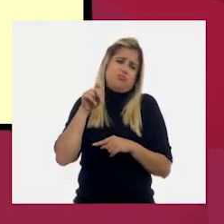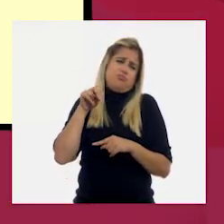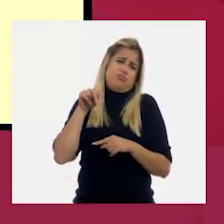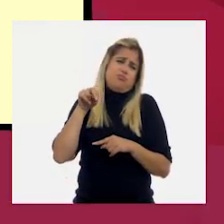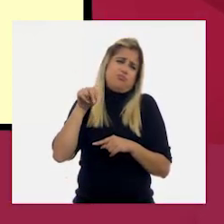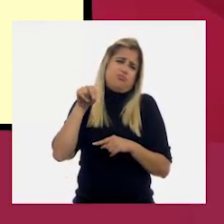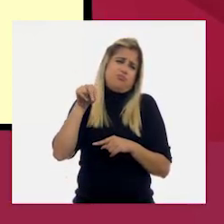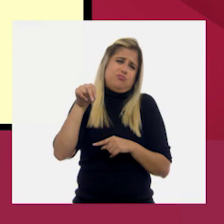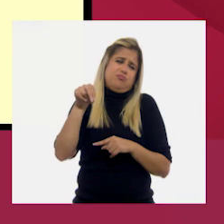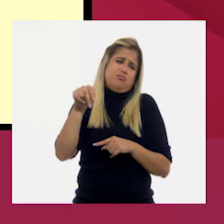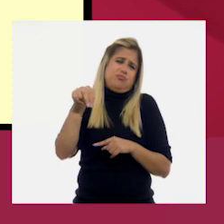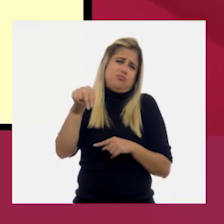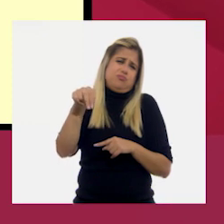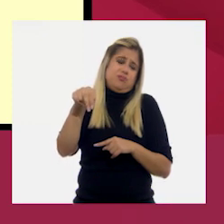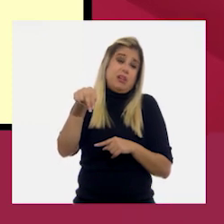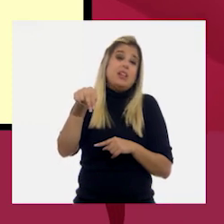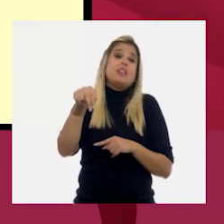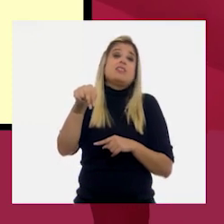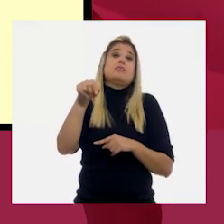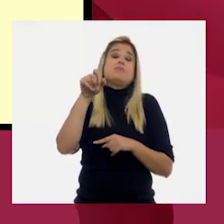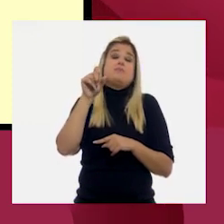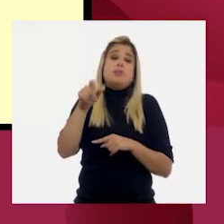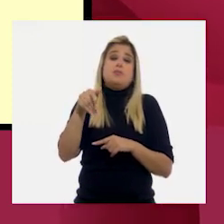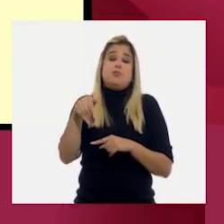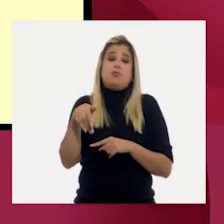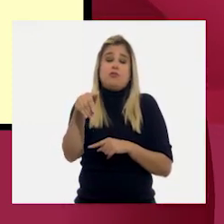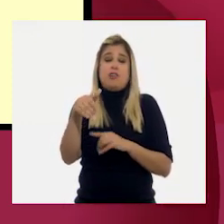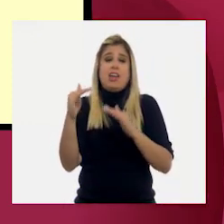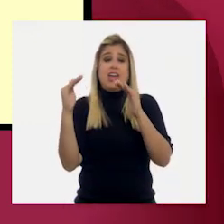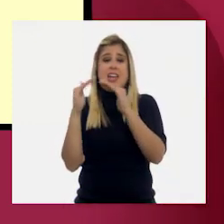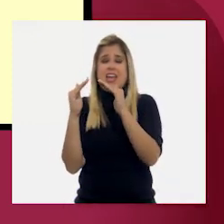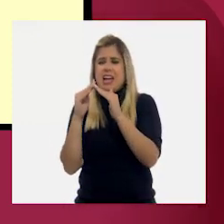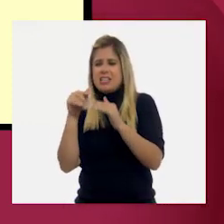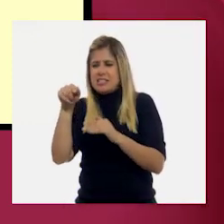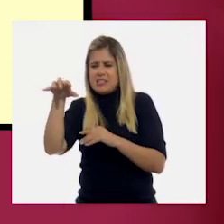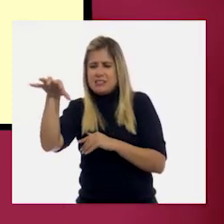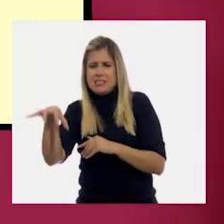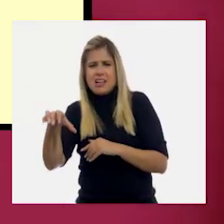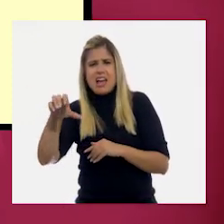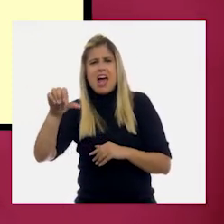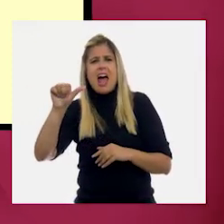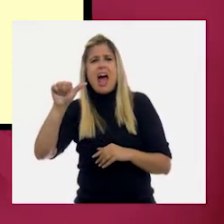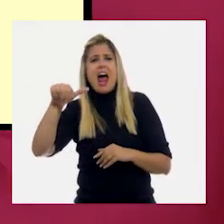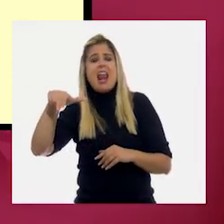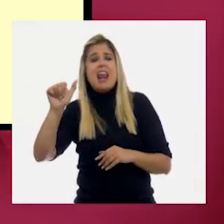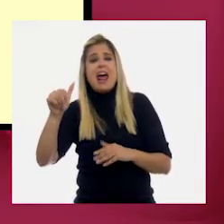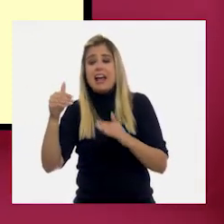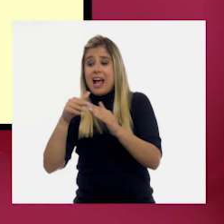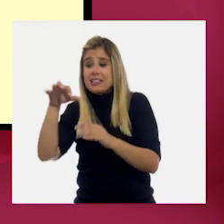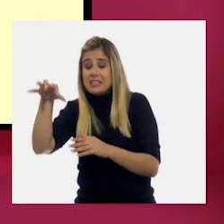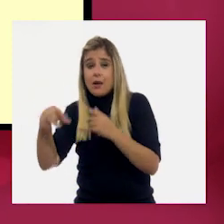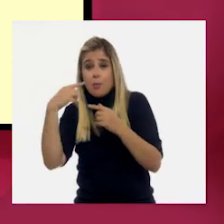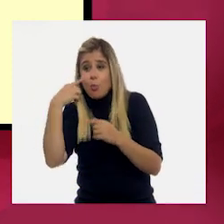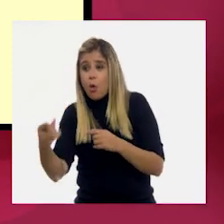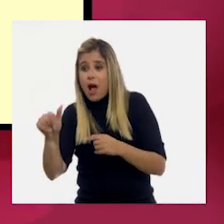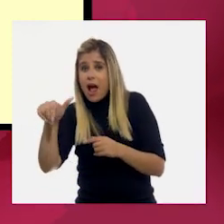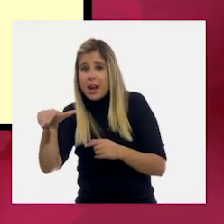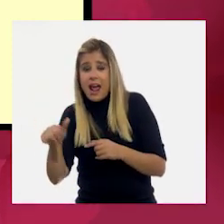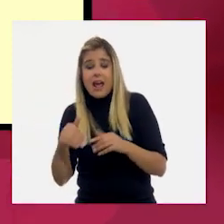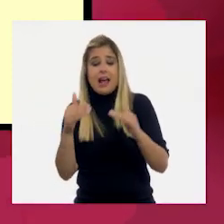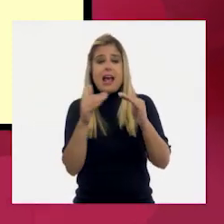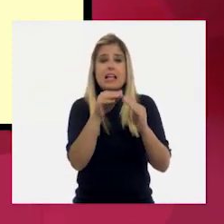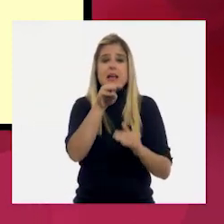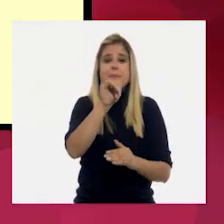que está de frente, justo al lado de la casa de Ara. Ah, no, es Ana. Y al lado de la casa de